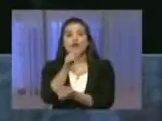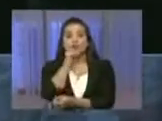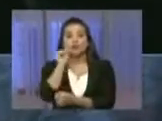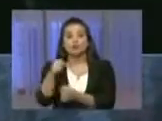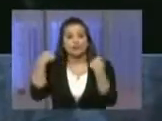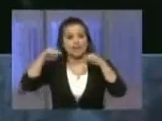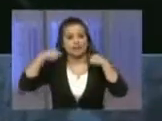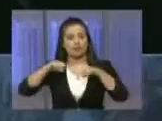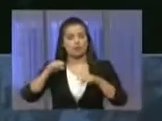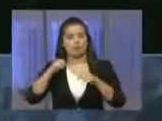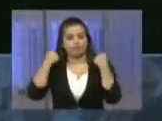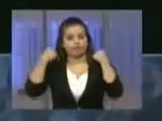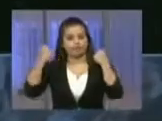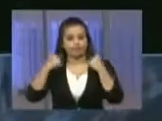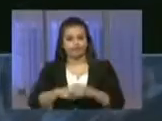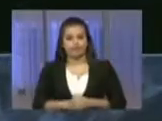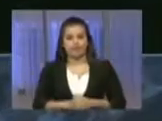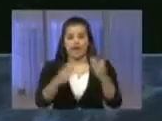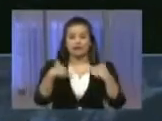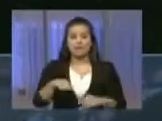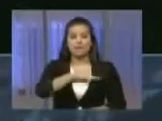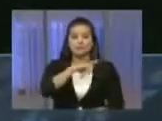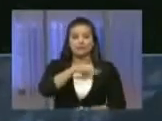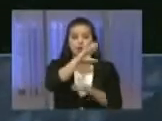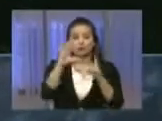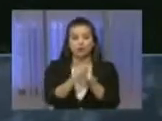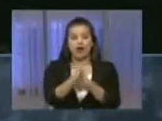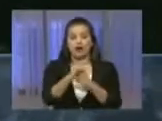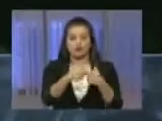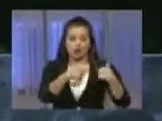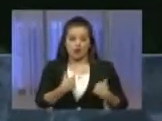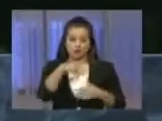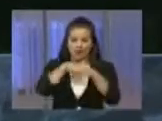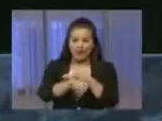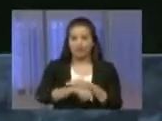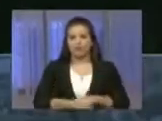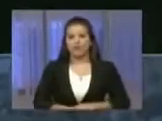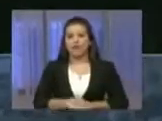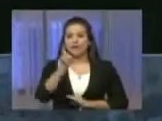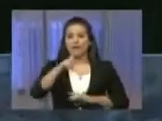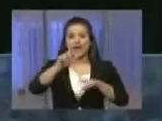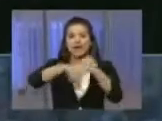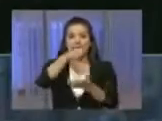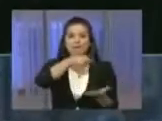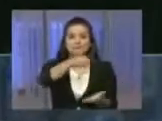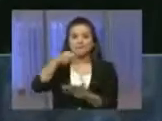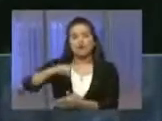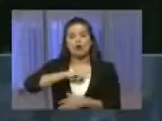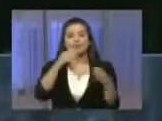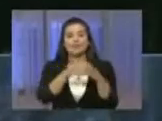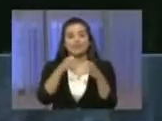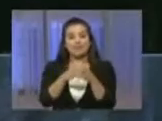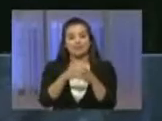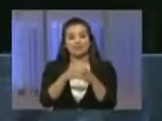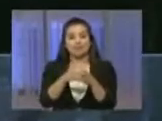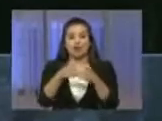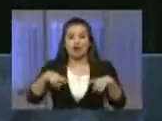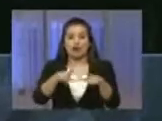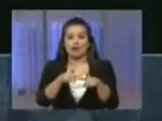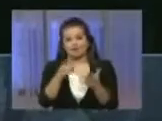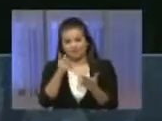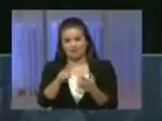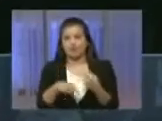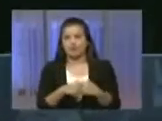llega la misión cultura corazón adentro llegan los Club los comités locales es un milagro vale las bases de